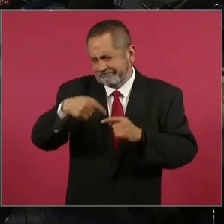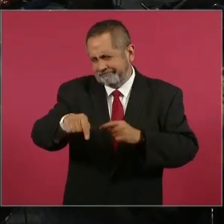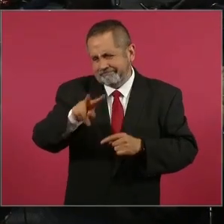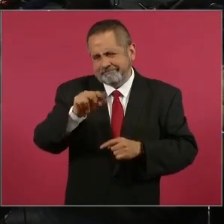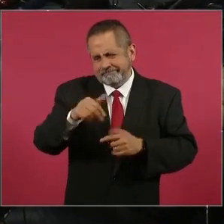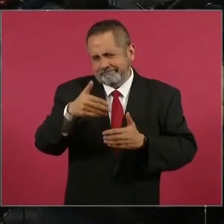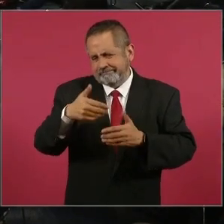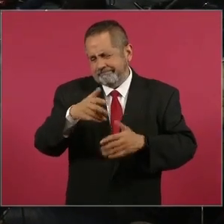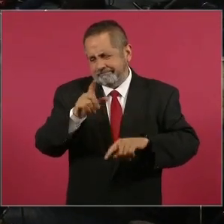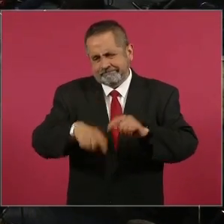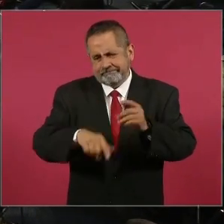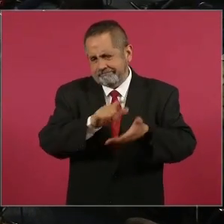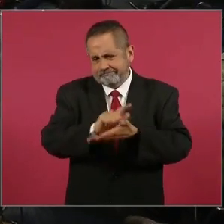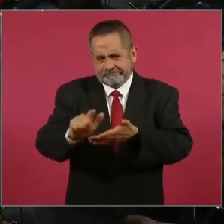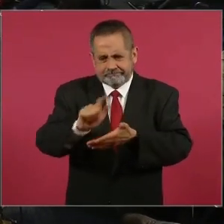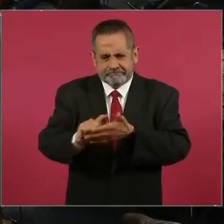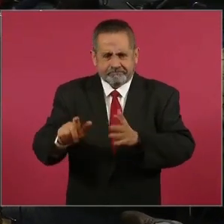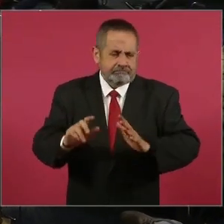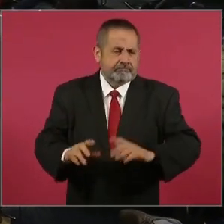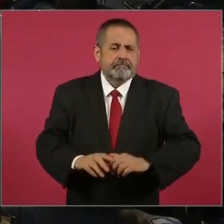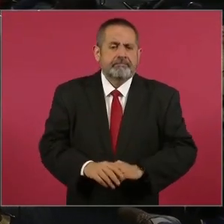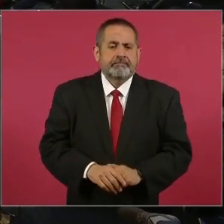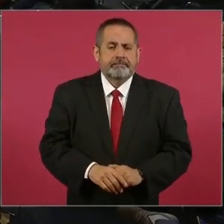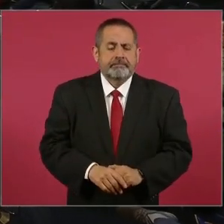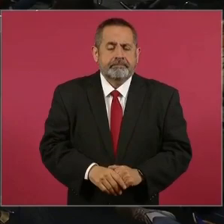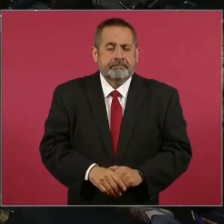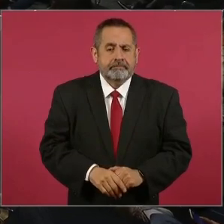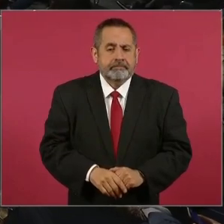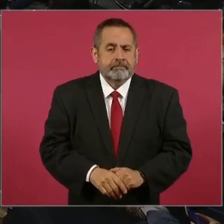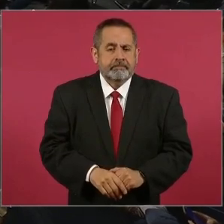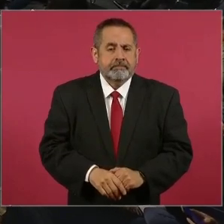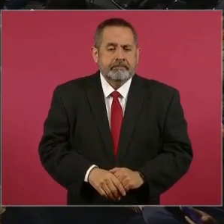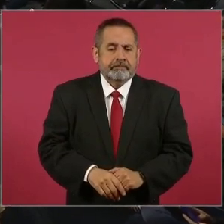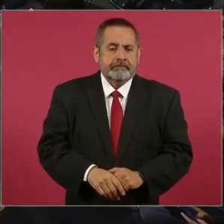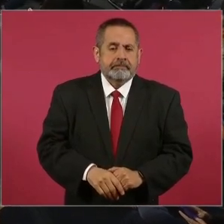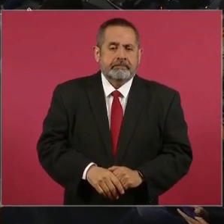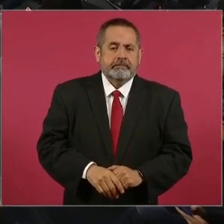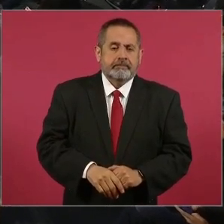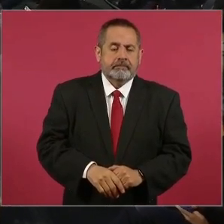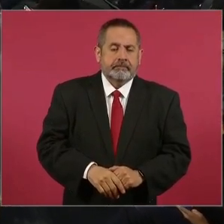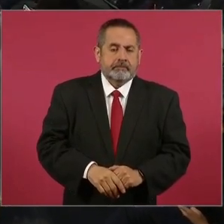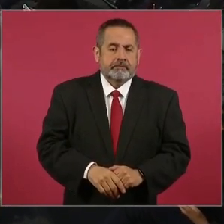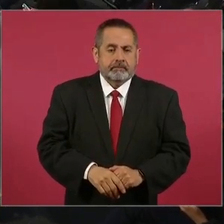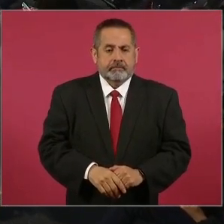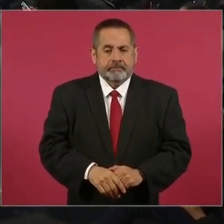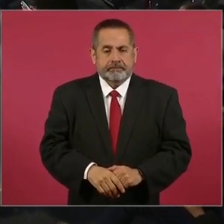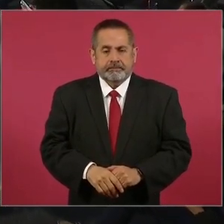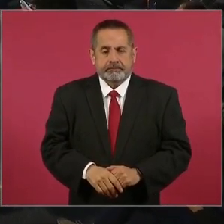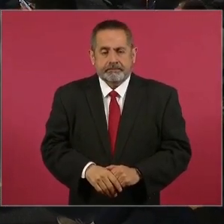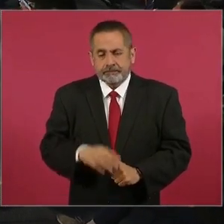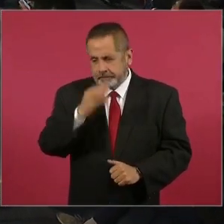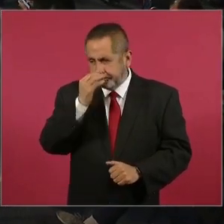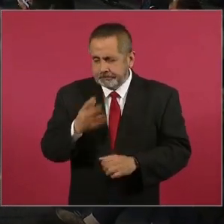Acapulco ya pues está prácticamente restablecido el